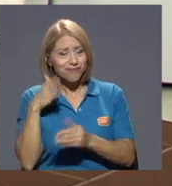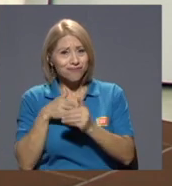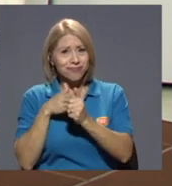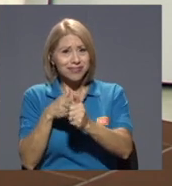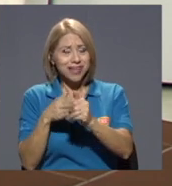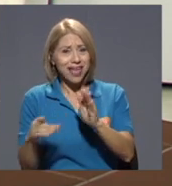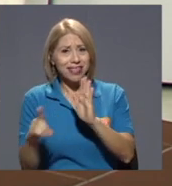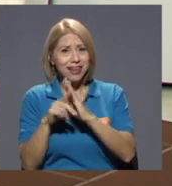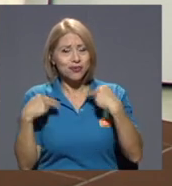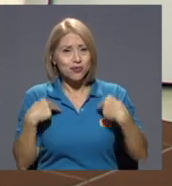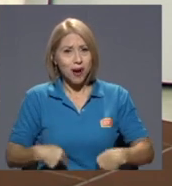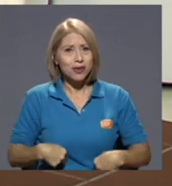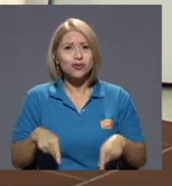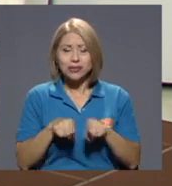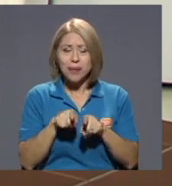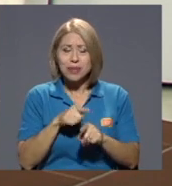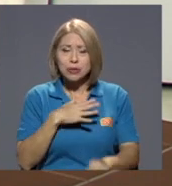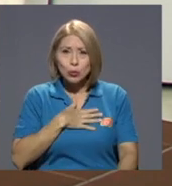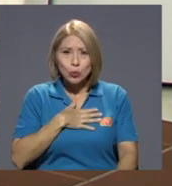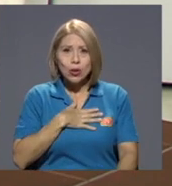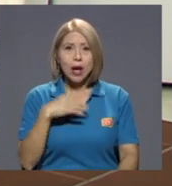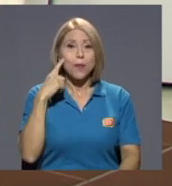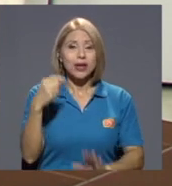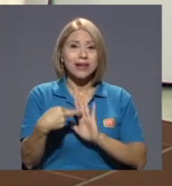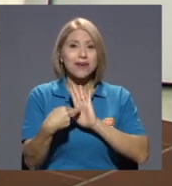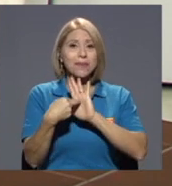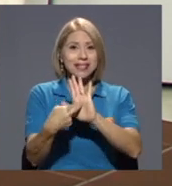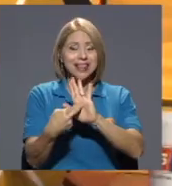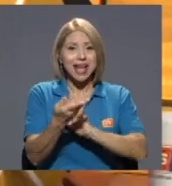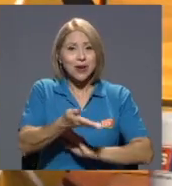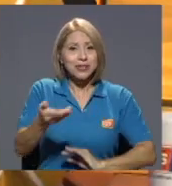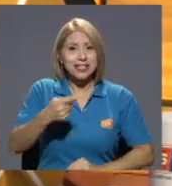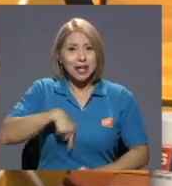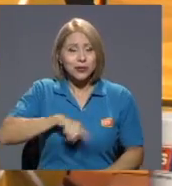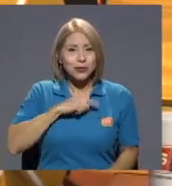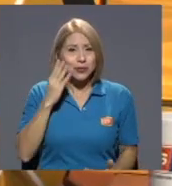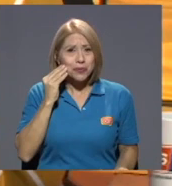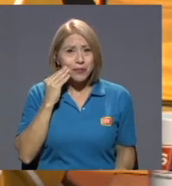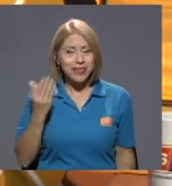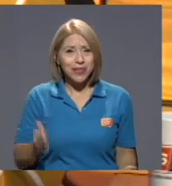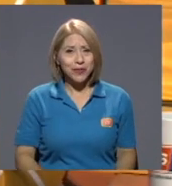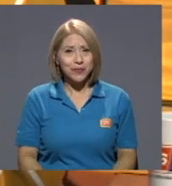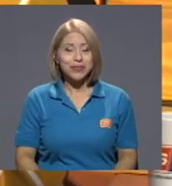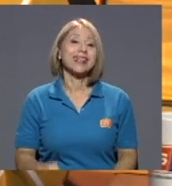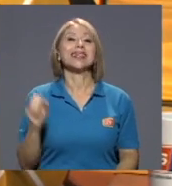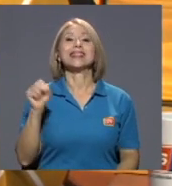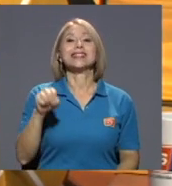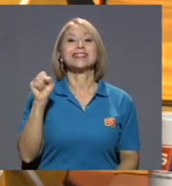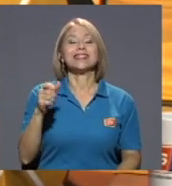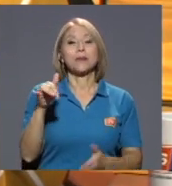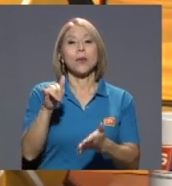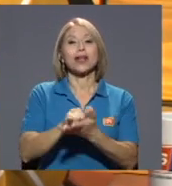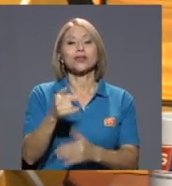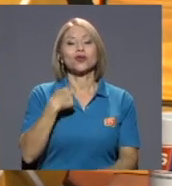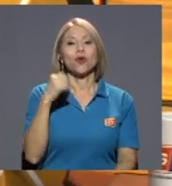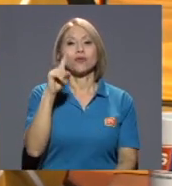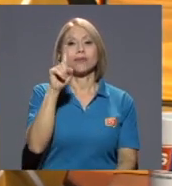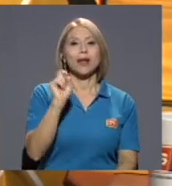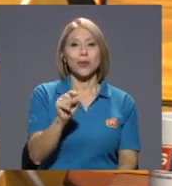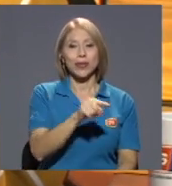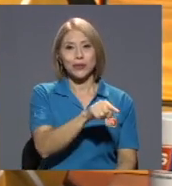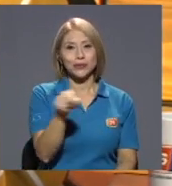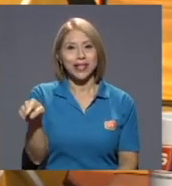una de esas cosas que nosotros hemos vivido a la verdad si de hecho por eso fue la pregunta que yo les plantea a ustedes por